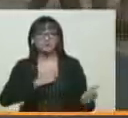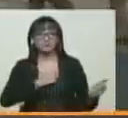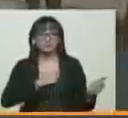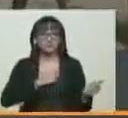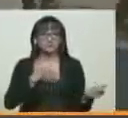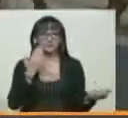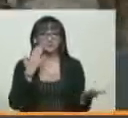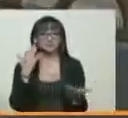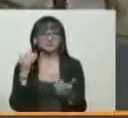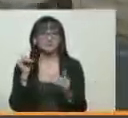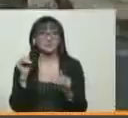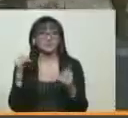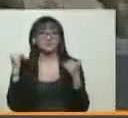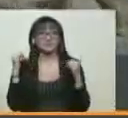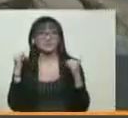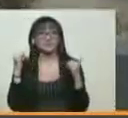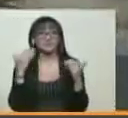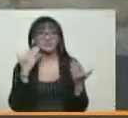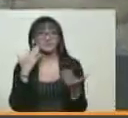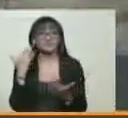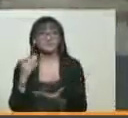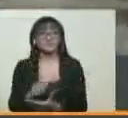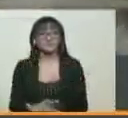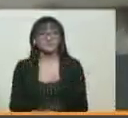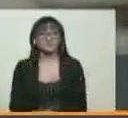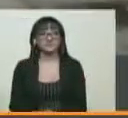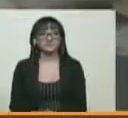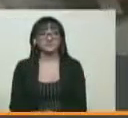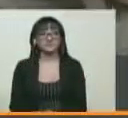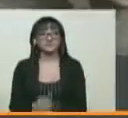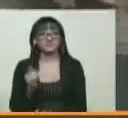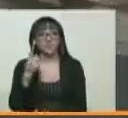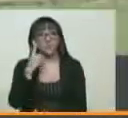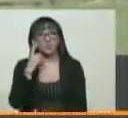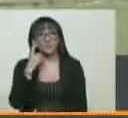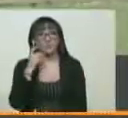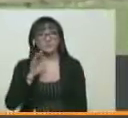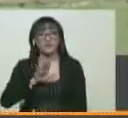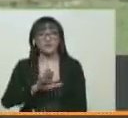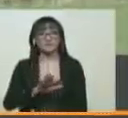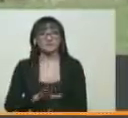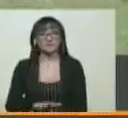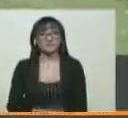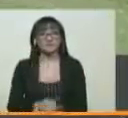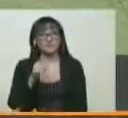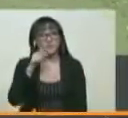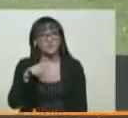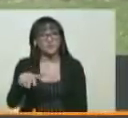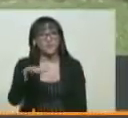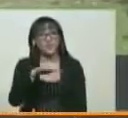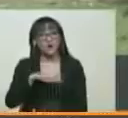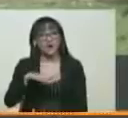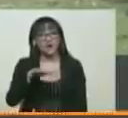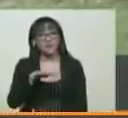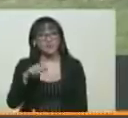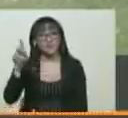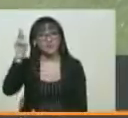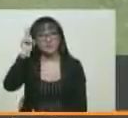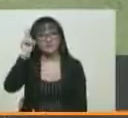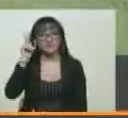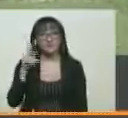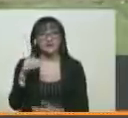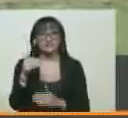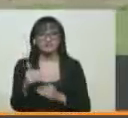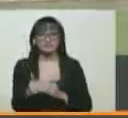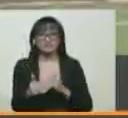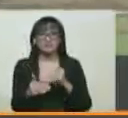parte de la celebración del guarume. Esta es una danza tradicional y ancestral de nuestros pueblos originarios. Poco a poco se ha